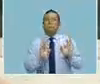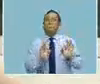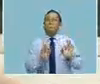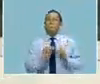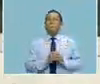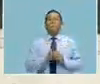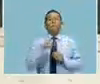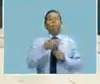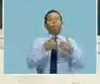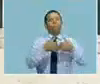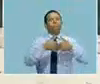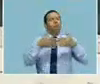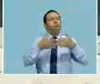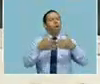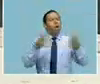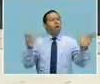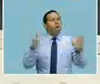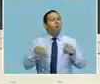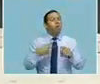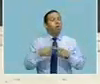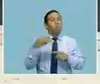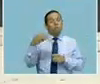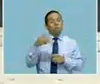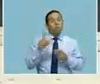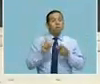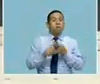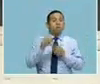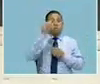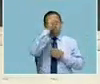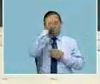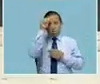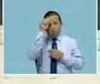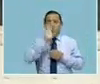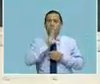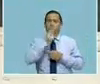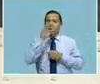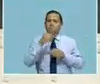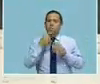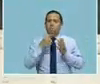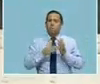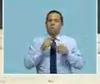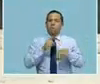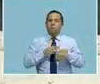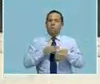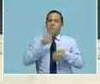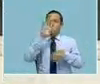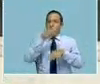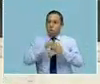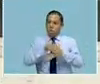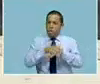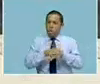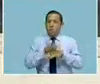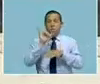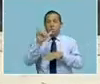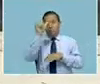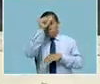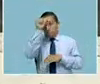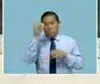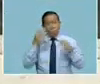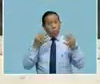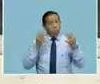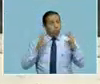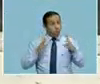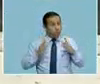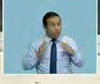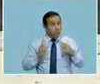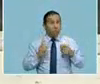va a estar abierto de miércoles a domingo. Entre semanas vamos a tener horarios a partir de las 4 de la tarde y los fines de semana y feriados vamos